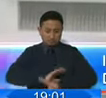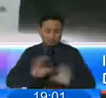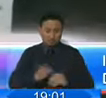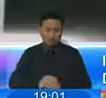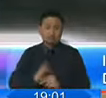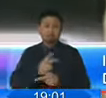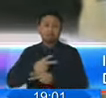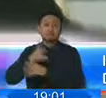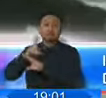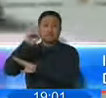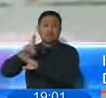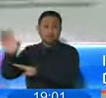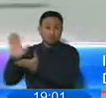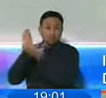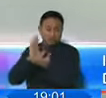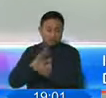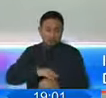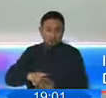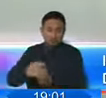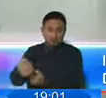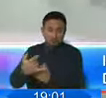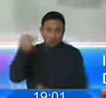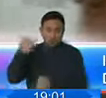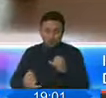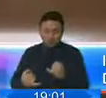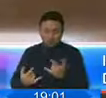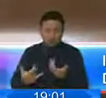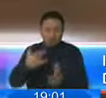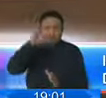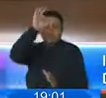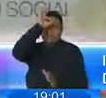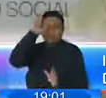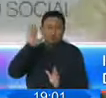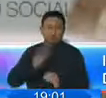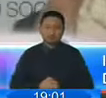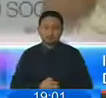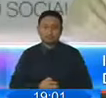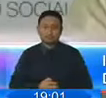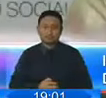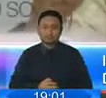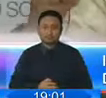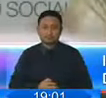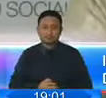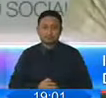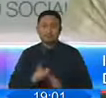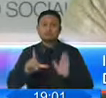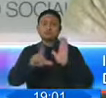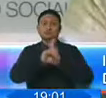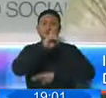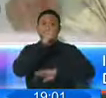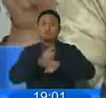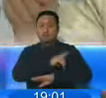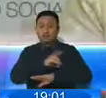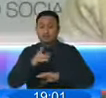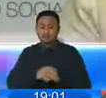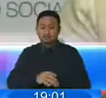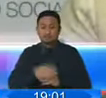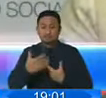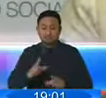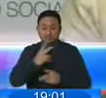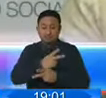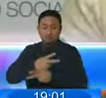IES todavía no conoce el resultado de esos estados financieros. Porque la ley dispone que para que el